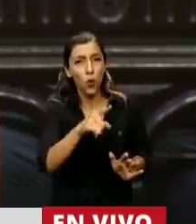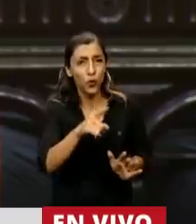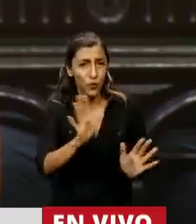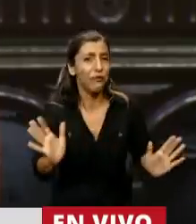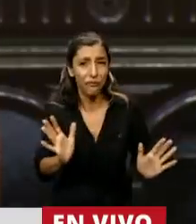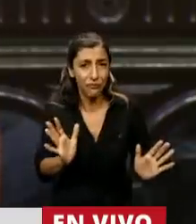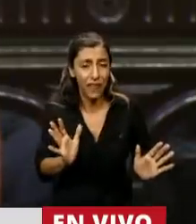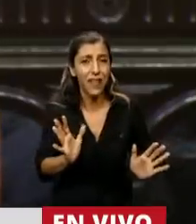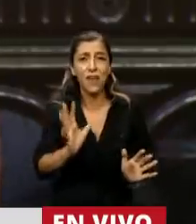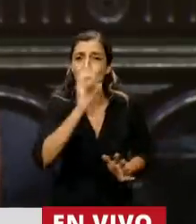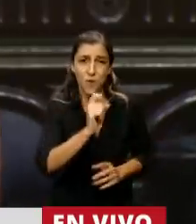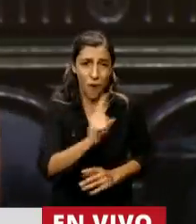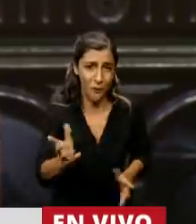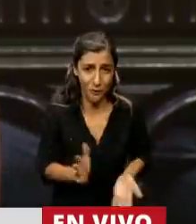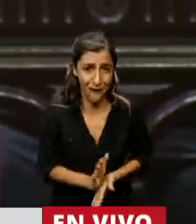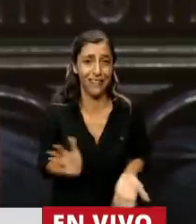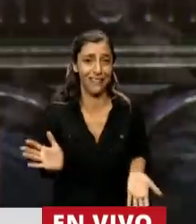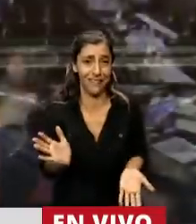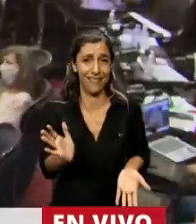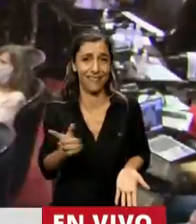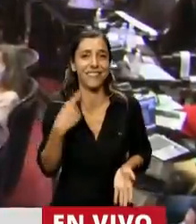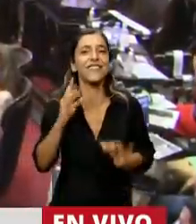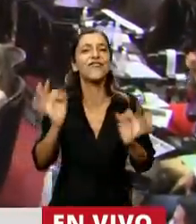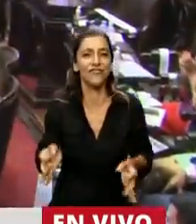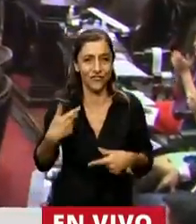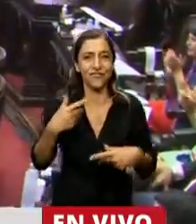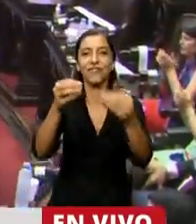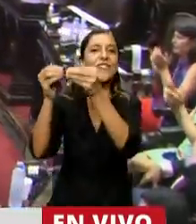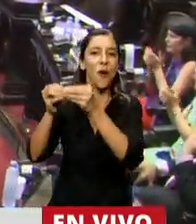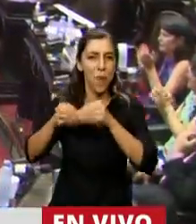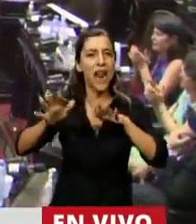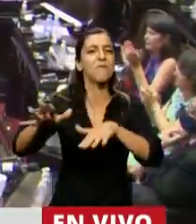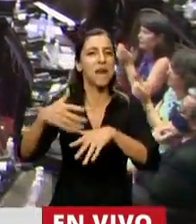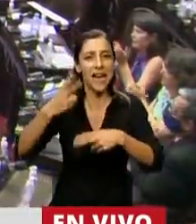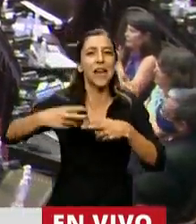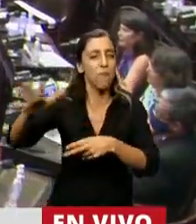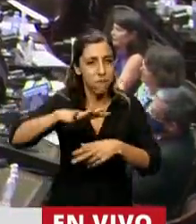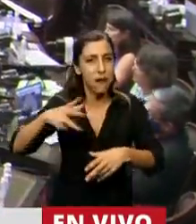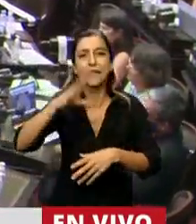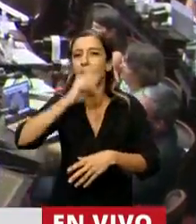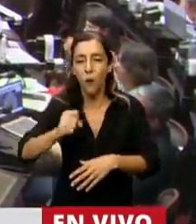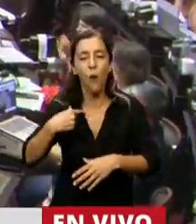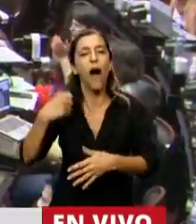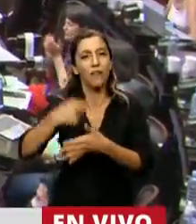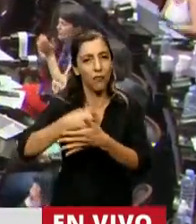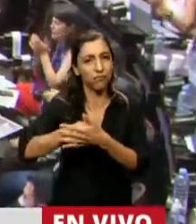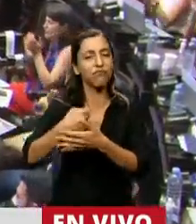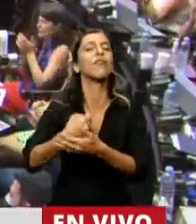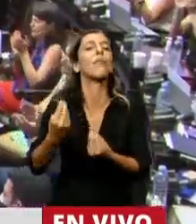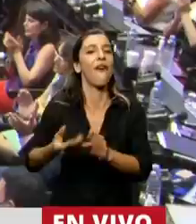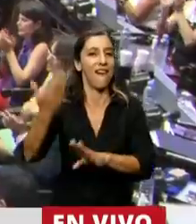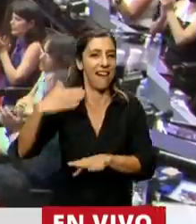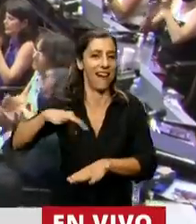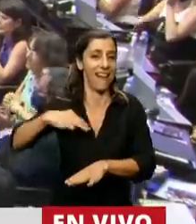resistieron los compañeros y compañeras afuera de la plaza a fines del 2017